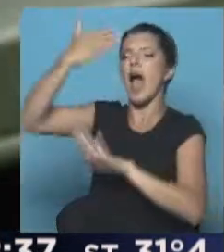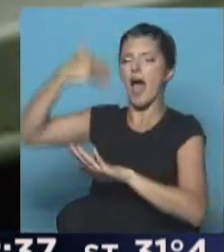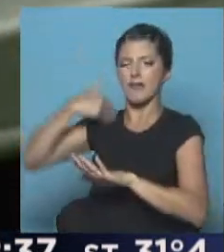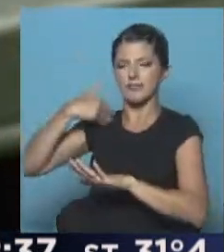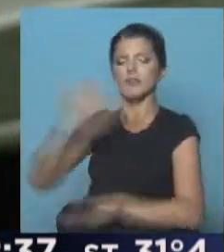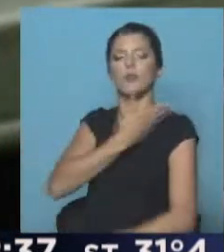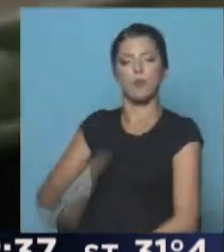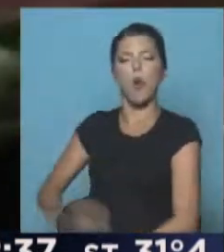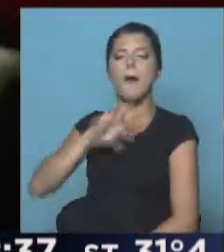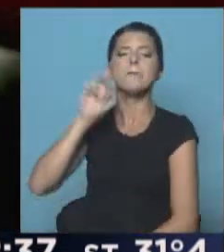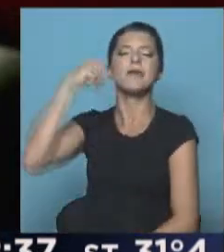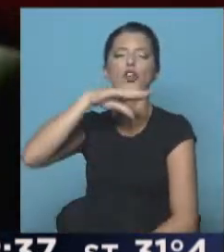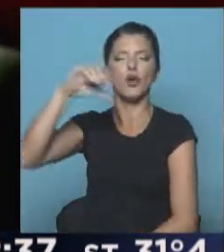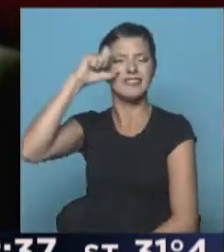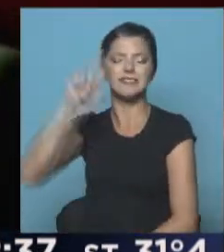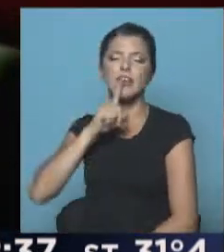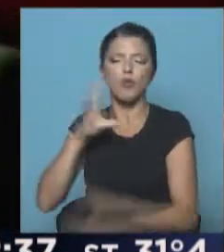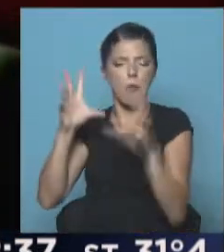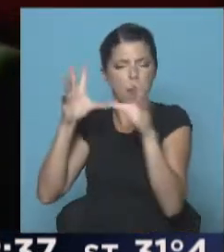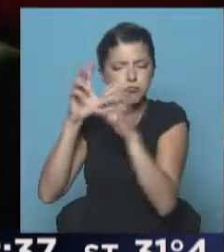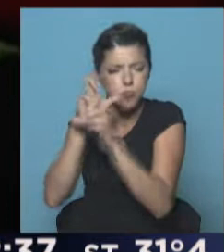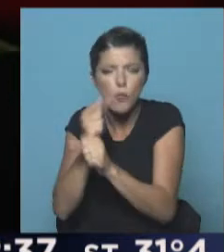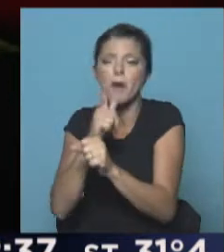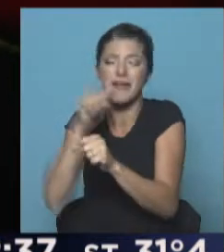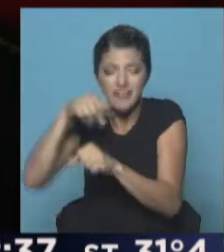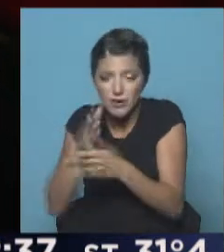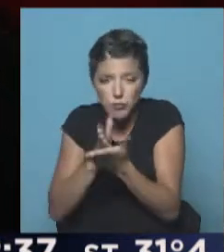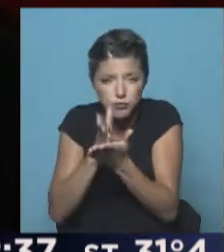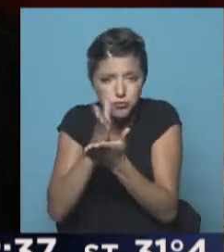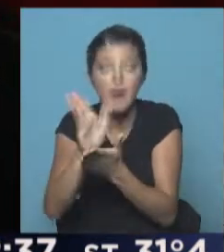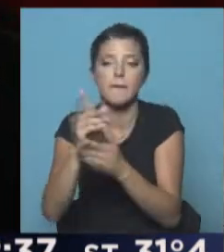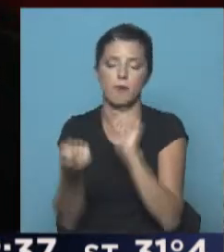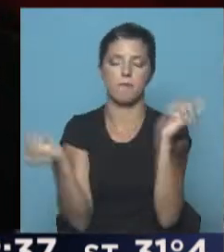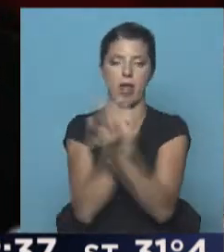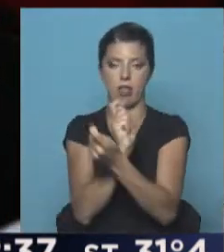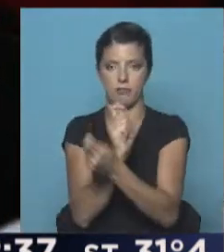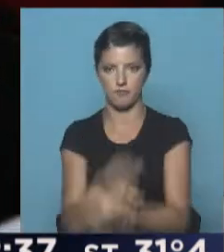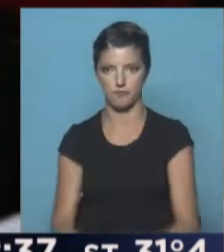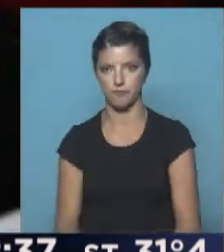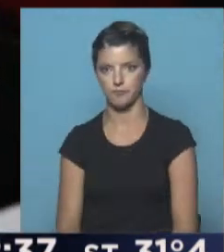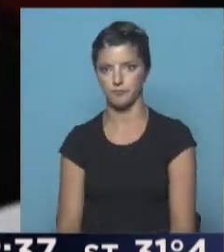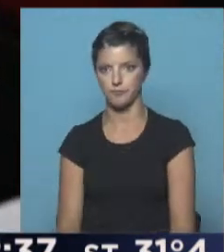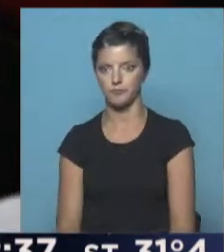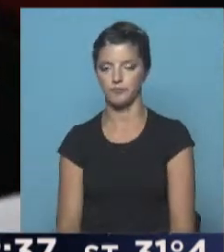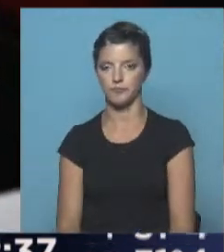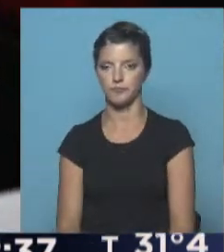dictadura de pinochet que alguna vez pareció eterna i